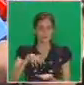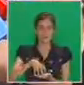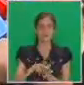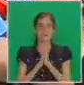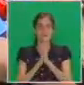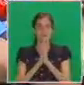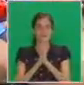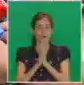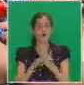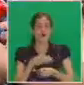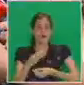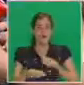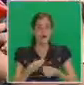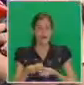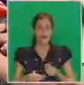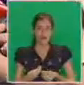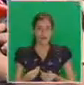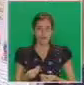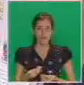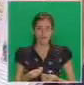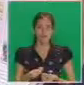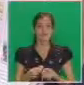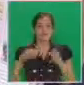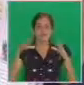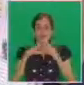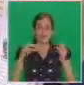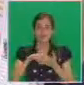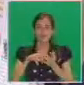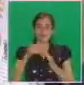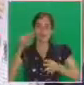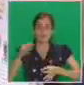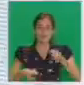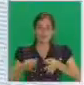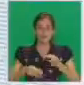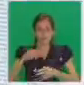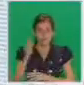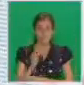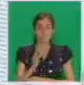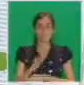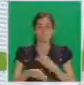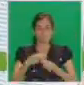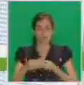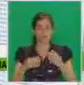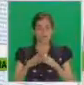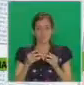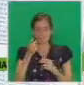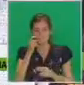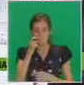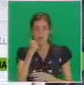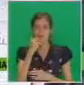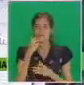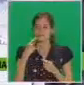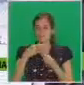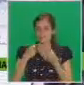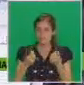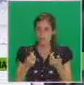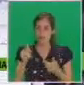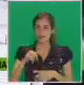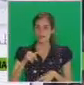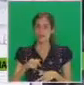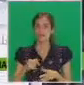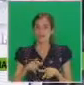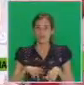que se siembre todo lo que es los juicios penales, se le haga el seguimiento civil, mercantil, a que dé lugar